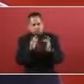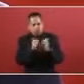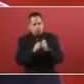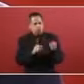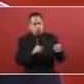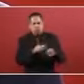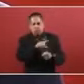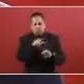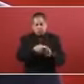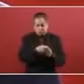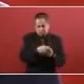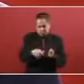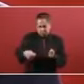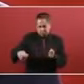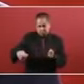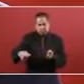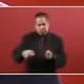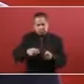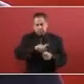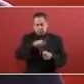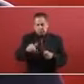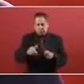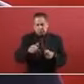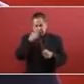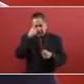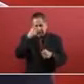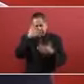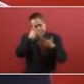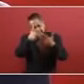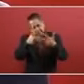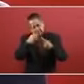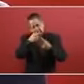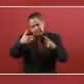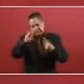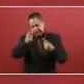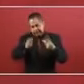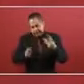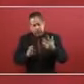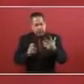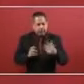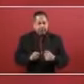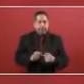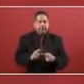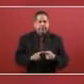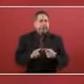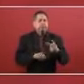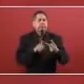se les entrega después para que tengan todos los elementos.